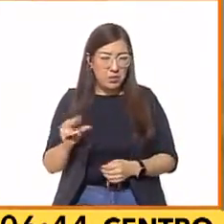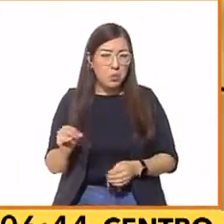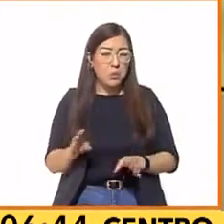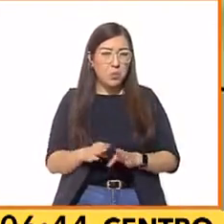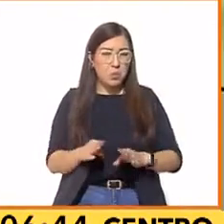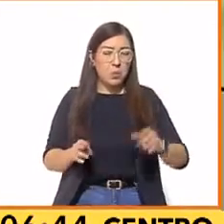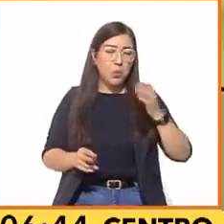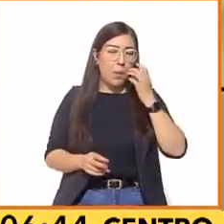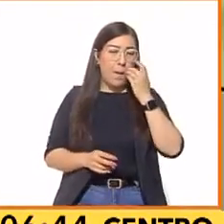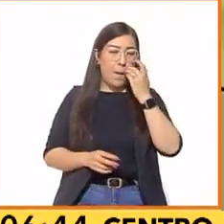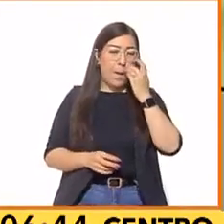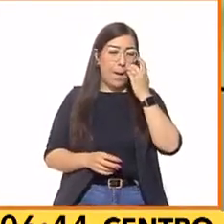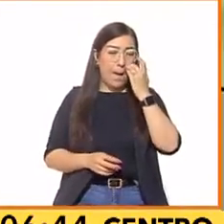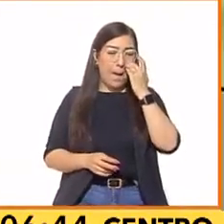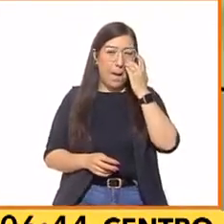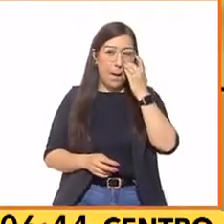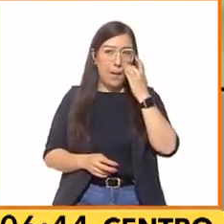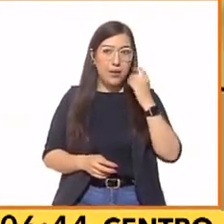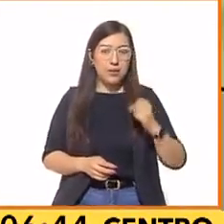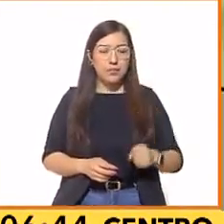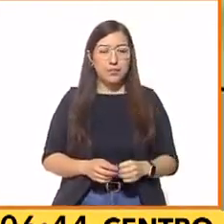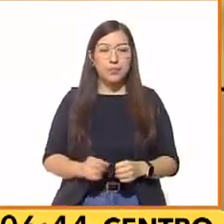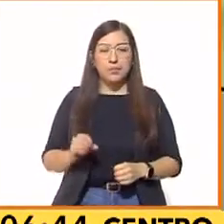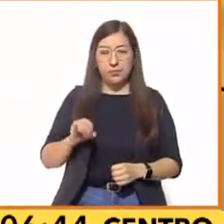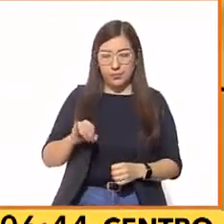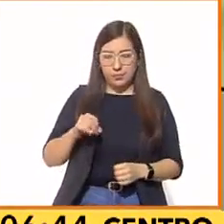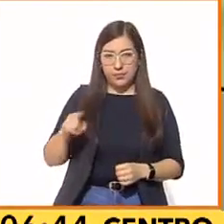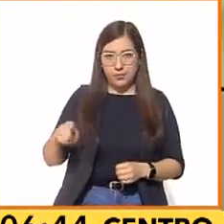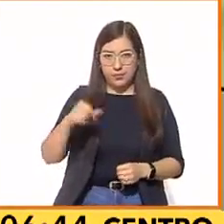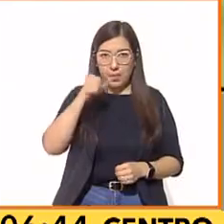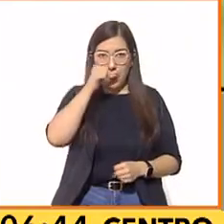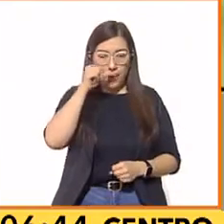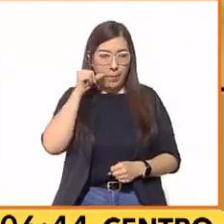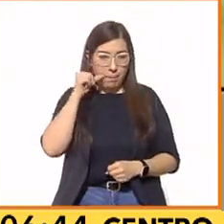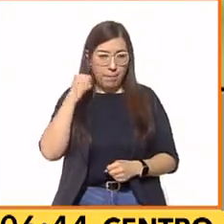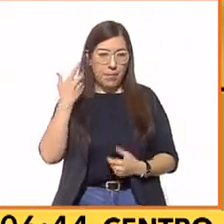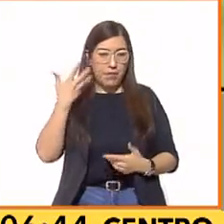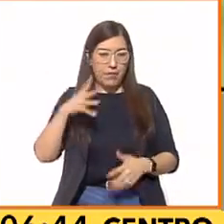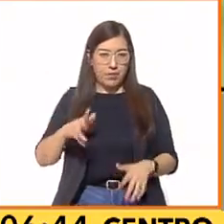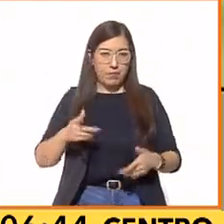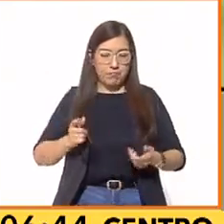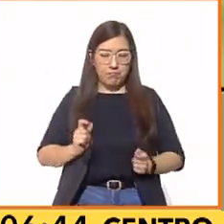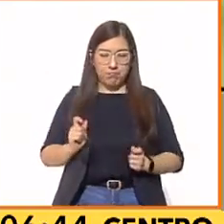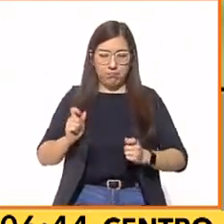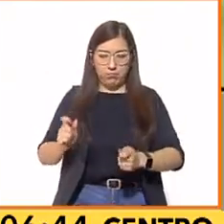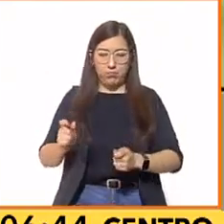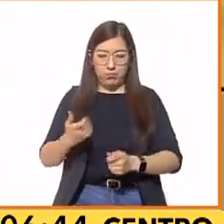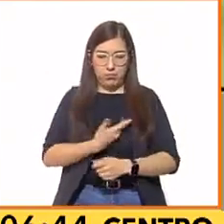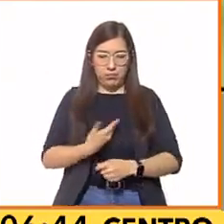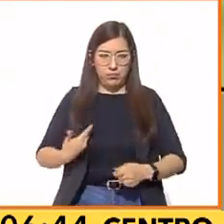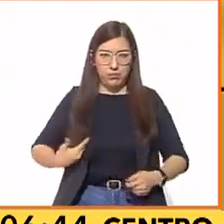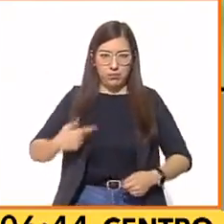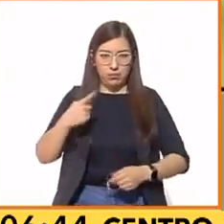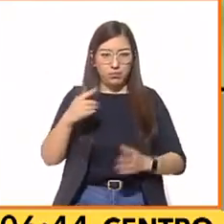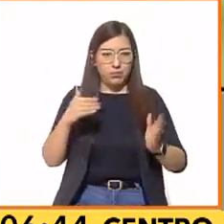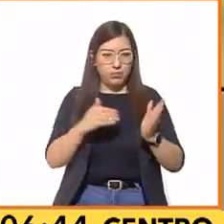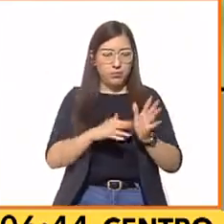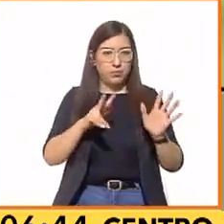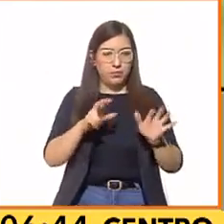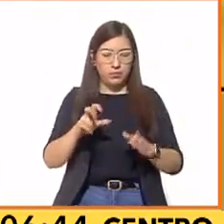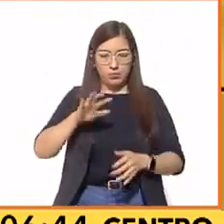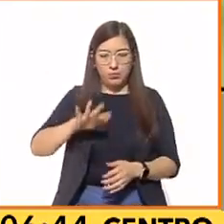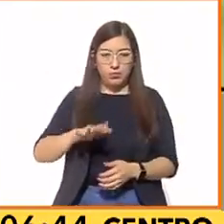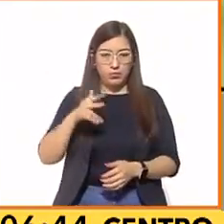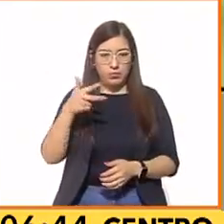porque Benito Juárez fue presidente de la República desde 1858 hasta su muerte